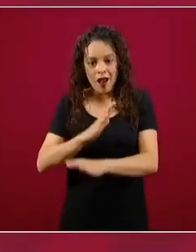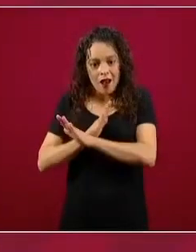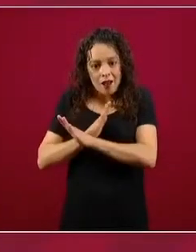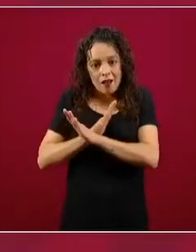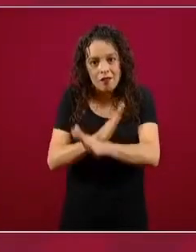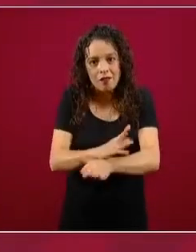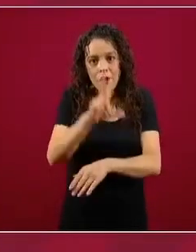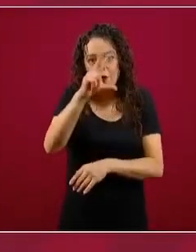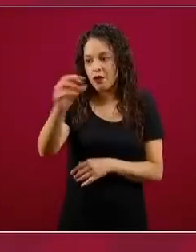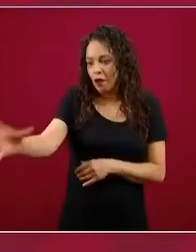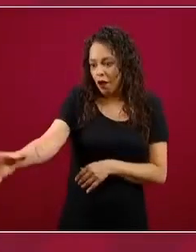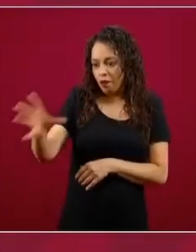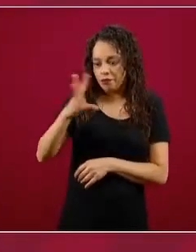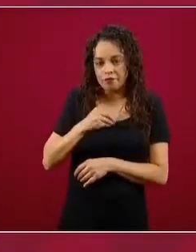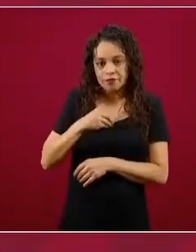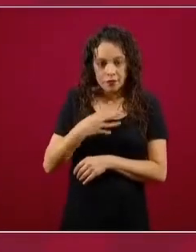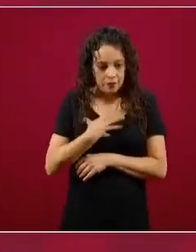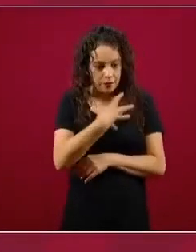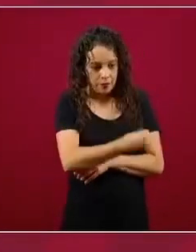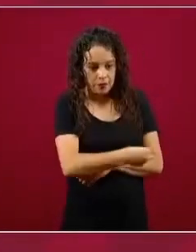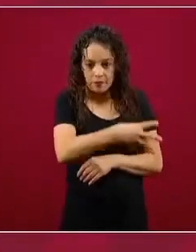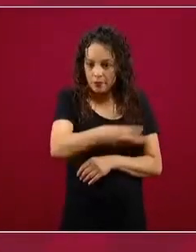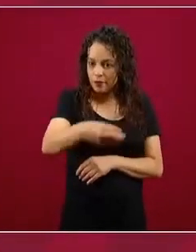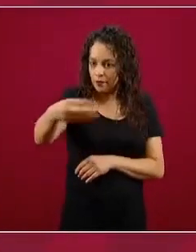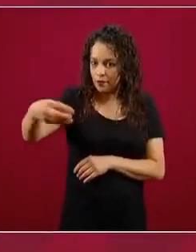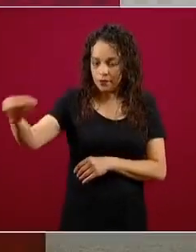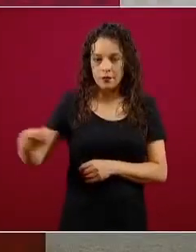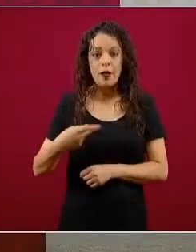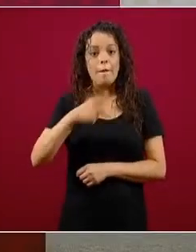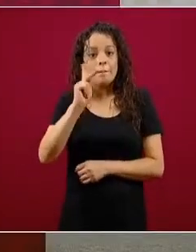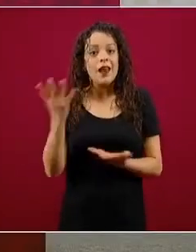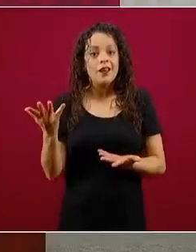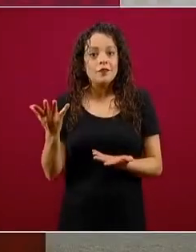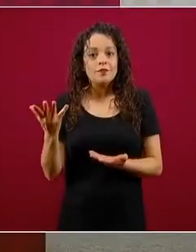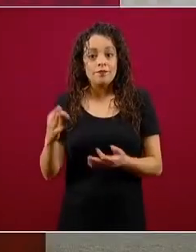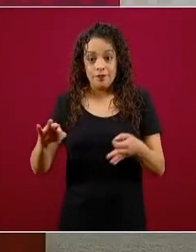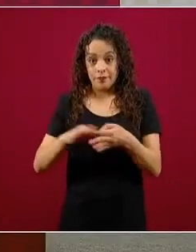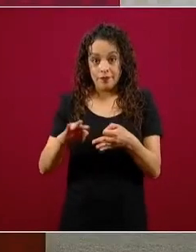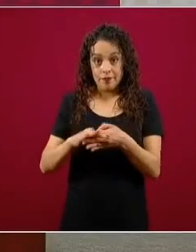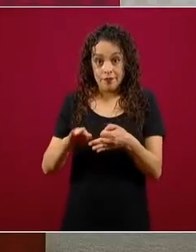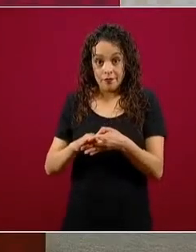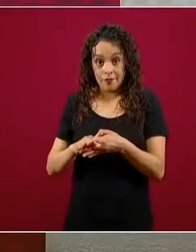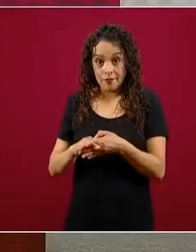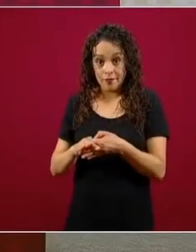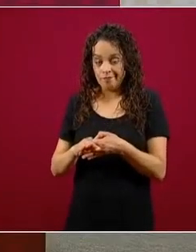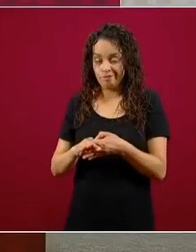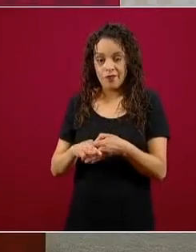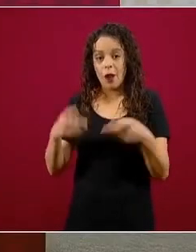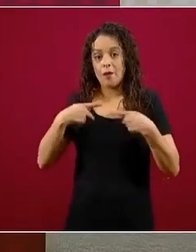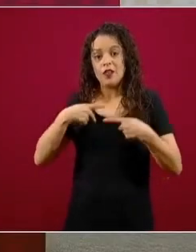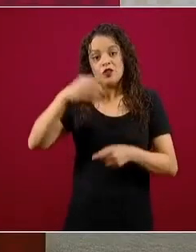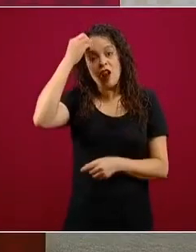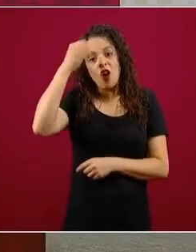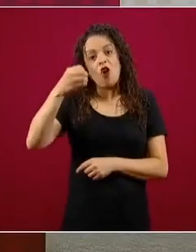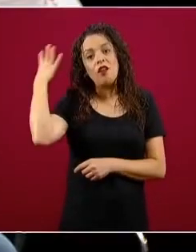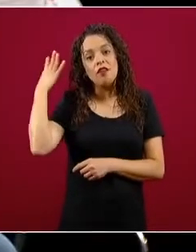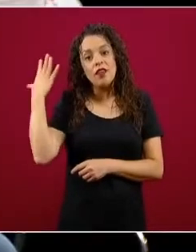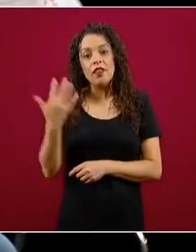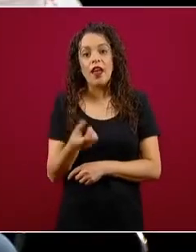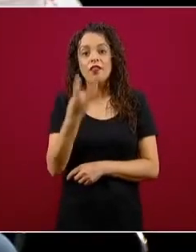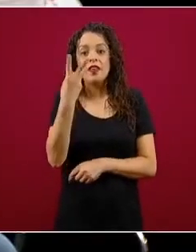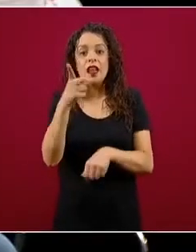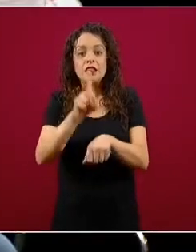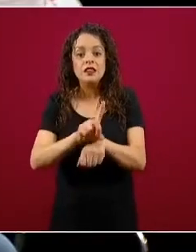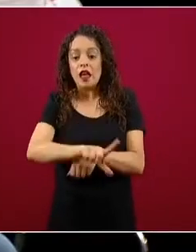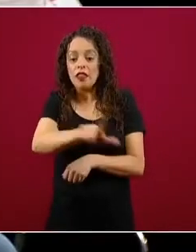Pero ¿cuál es el problema? Que no se realiza de manera continua. Entonces la gente se lo olvida y 3 días después ya está otra vez cerca unos